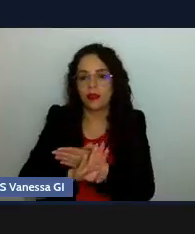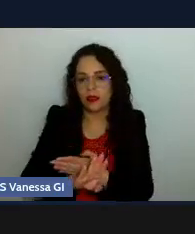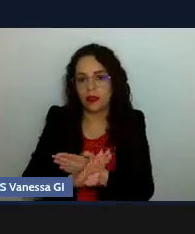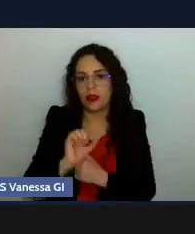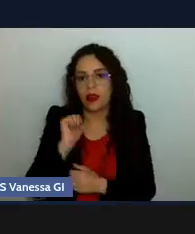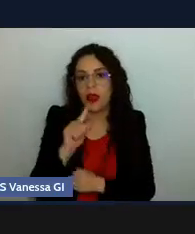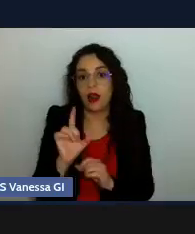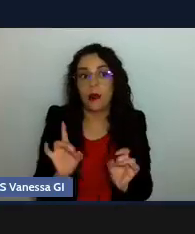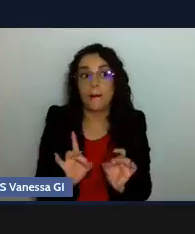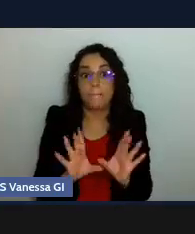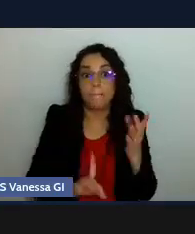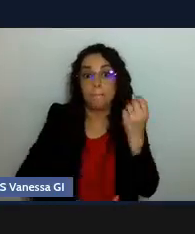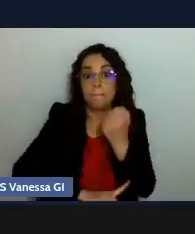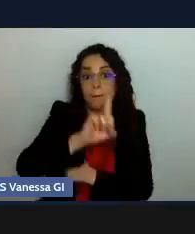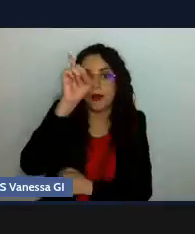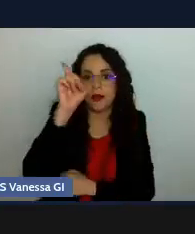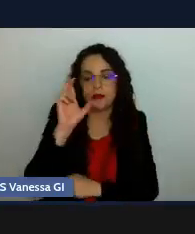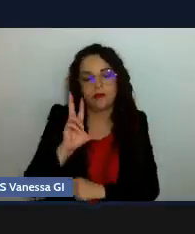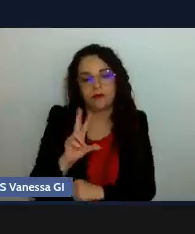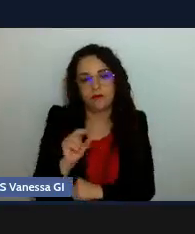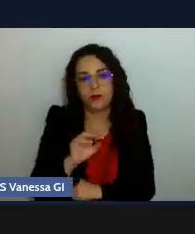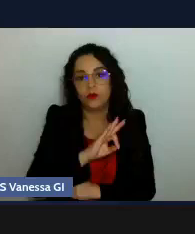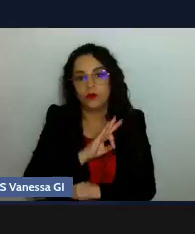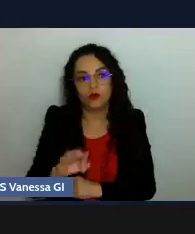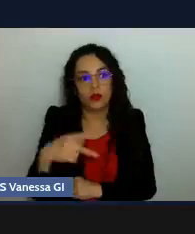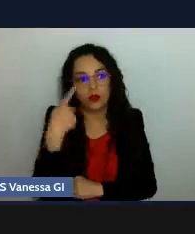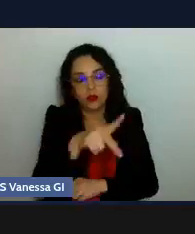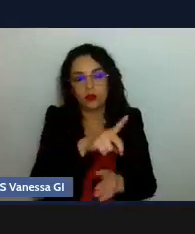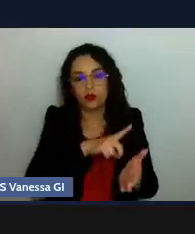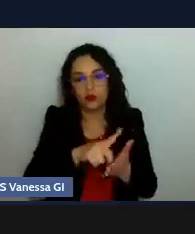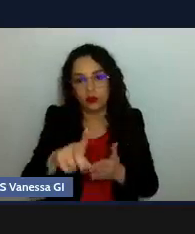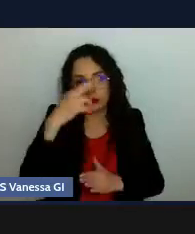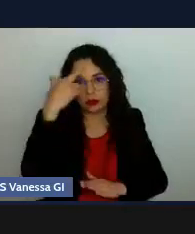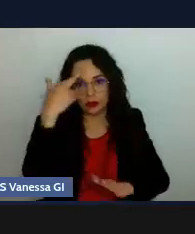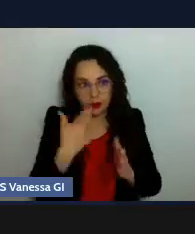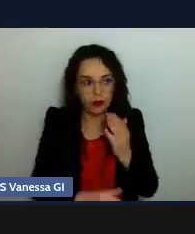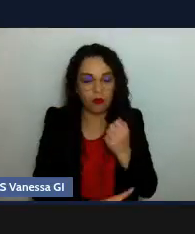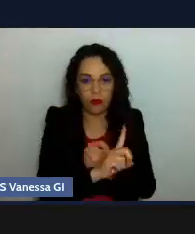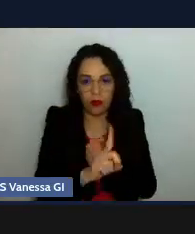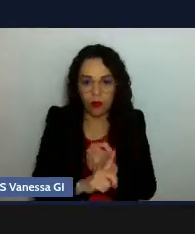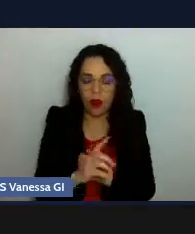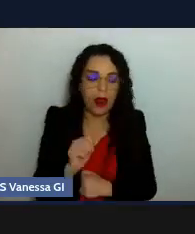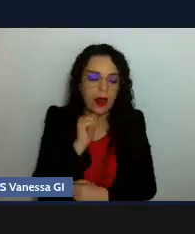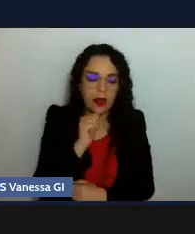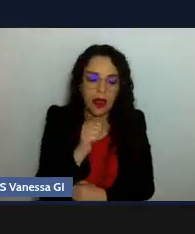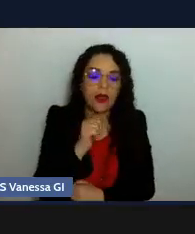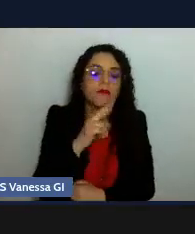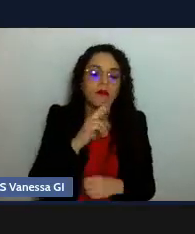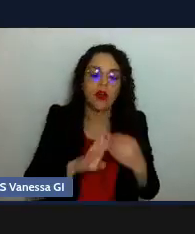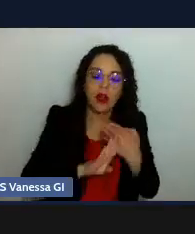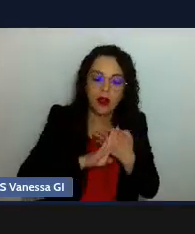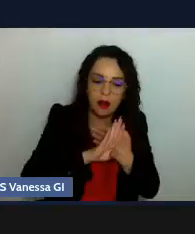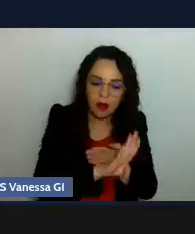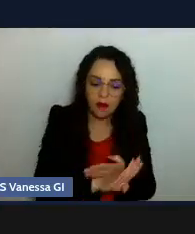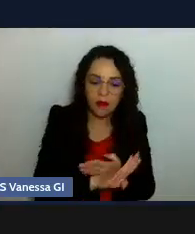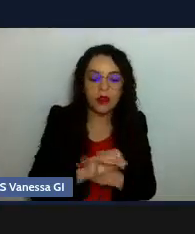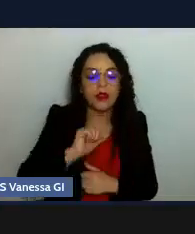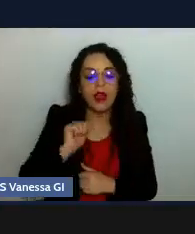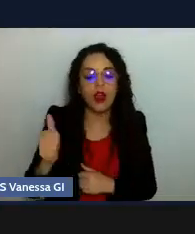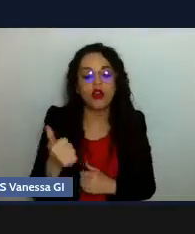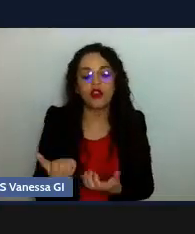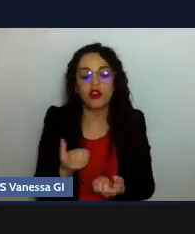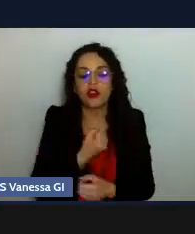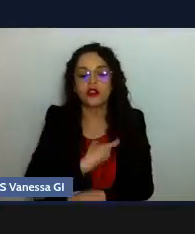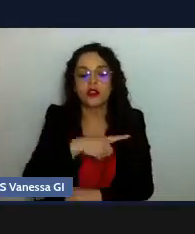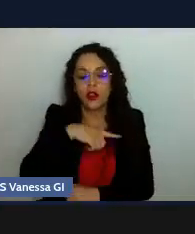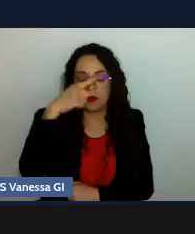Que vaya en contra de ellos y sus derechos. Se les dan también temas de salud, de nutrición, de